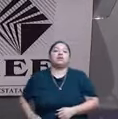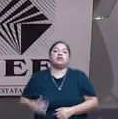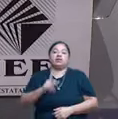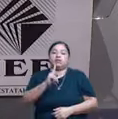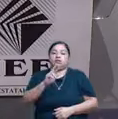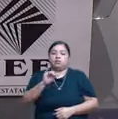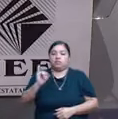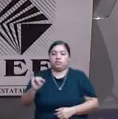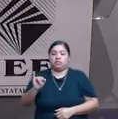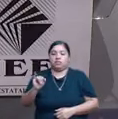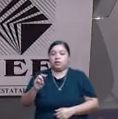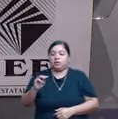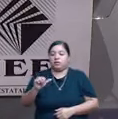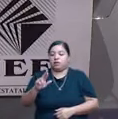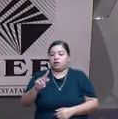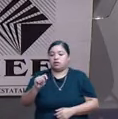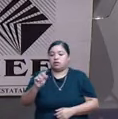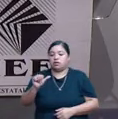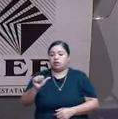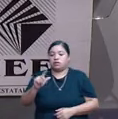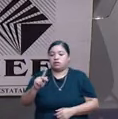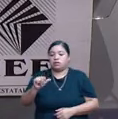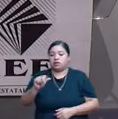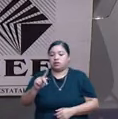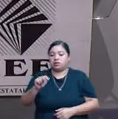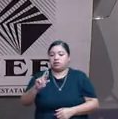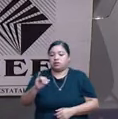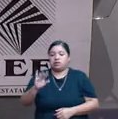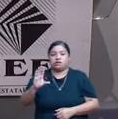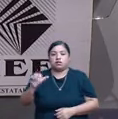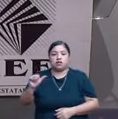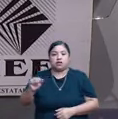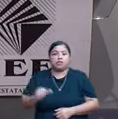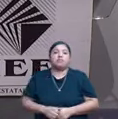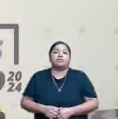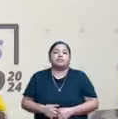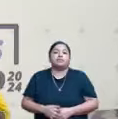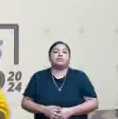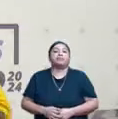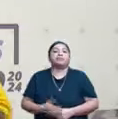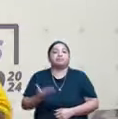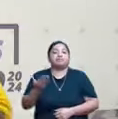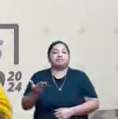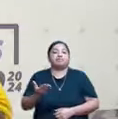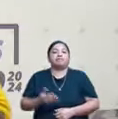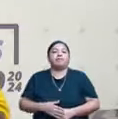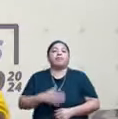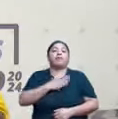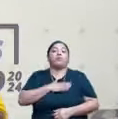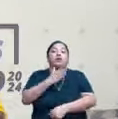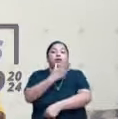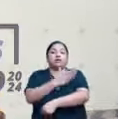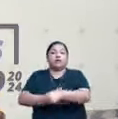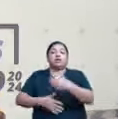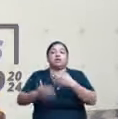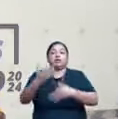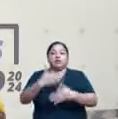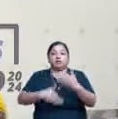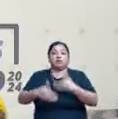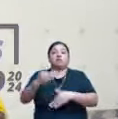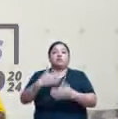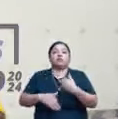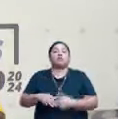Revolución Democrática, Marta Patricia Cipriano Jiménez. Candidata, tiene la palabra. Buenas tardes a todo el auditorio. Es